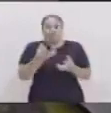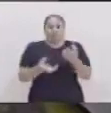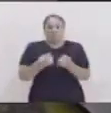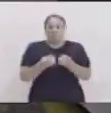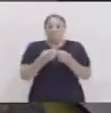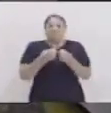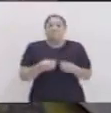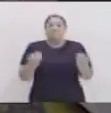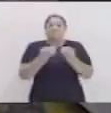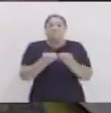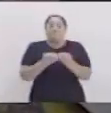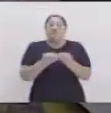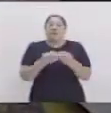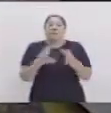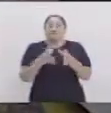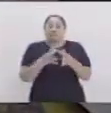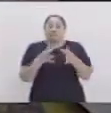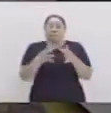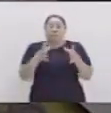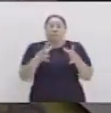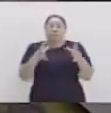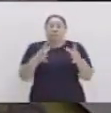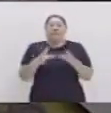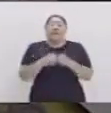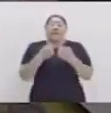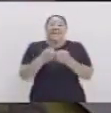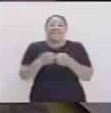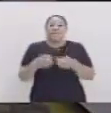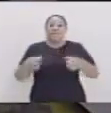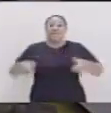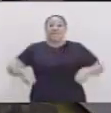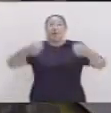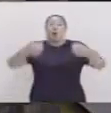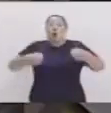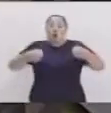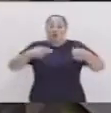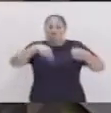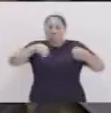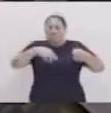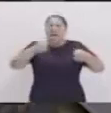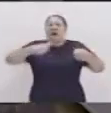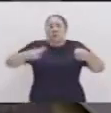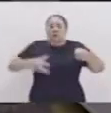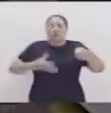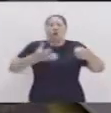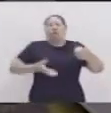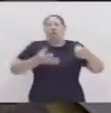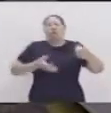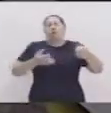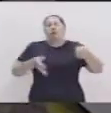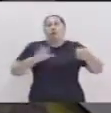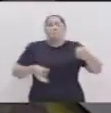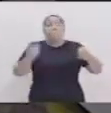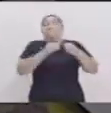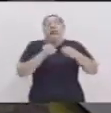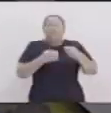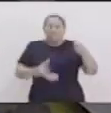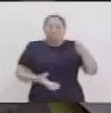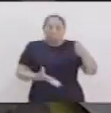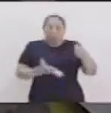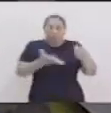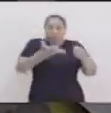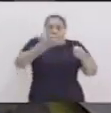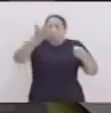Este líquido va a aumentar y va a salirse de donde nosotros lo teníamos encerrado. Y eso se da porque el